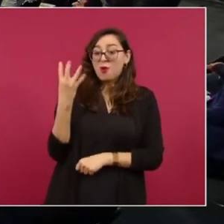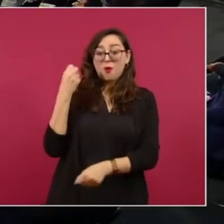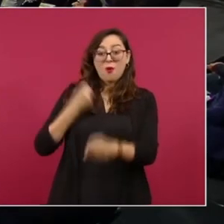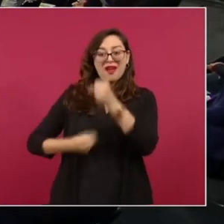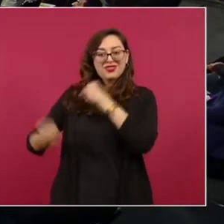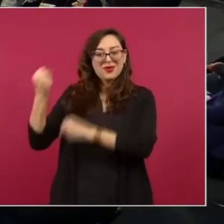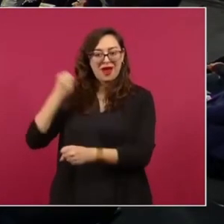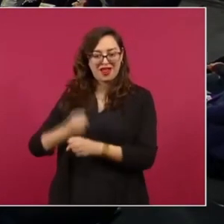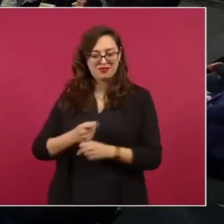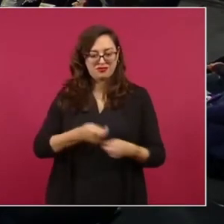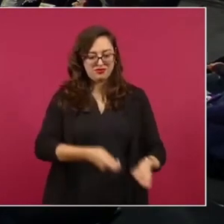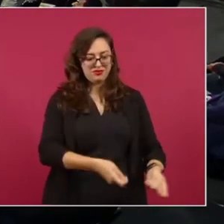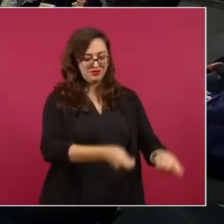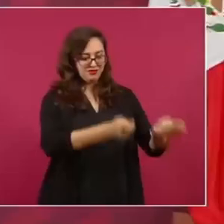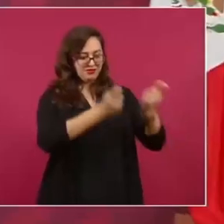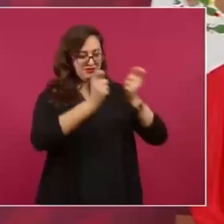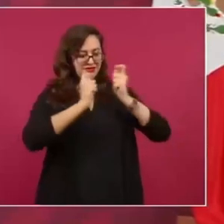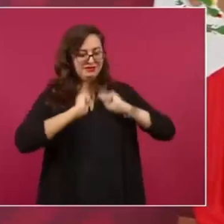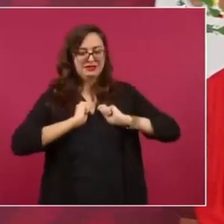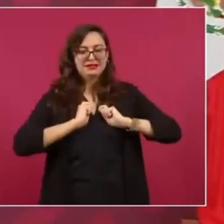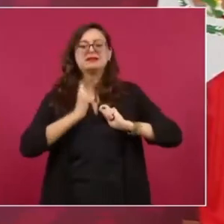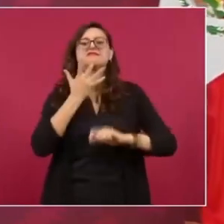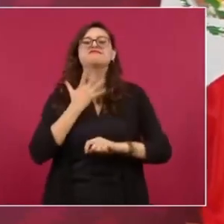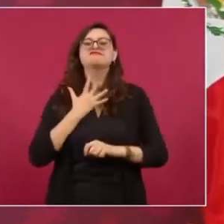80 mil barriles diarios,